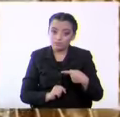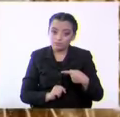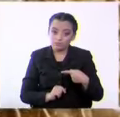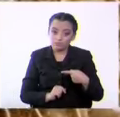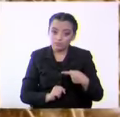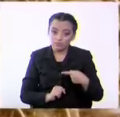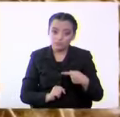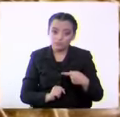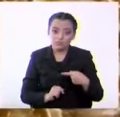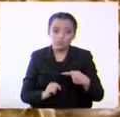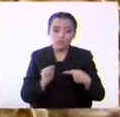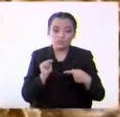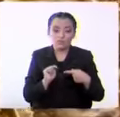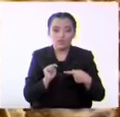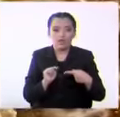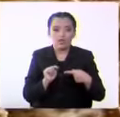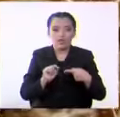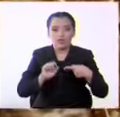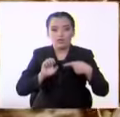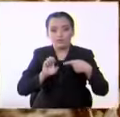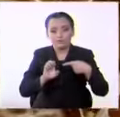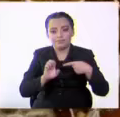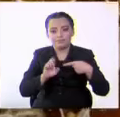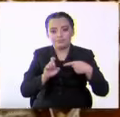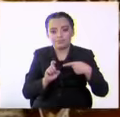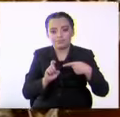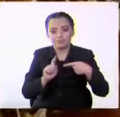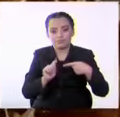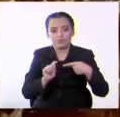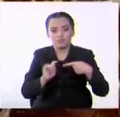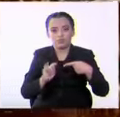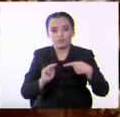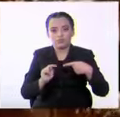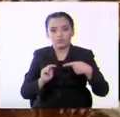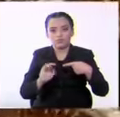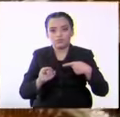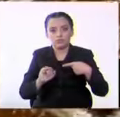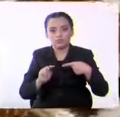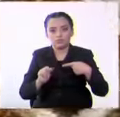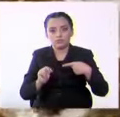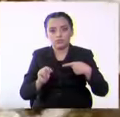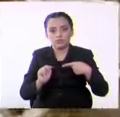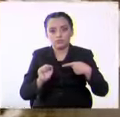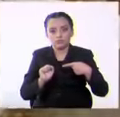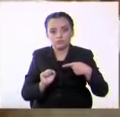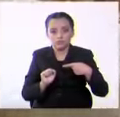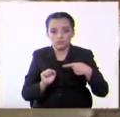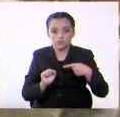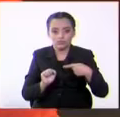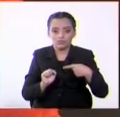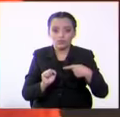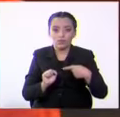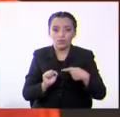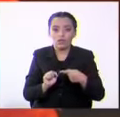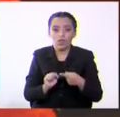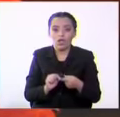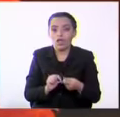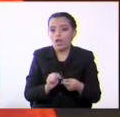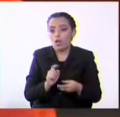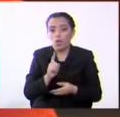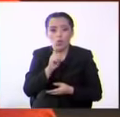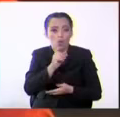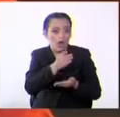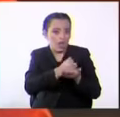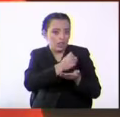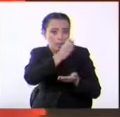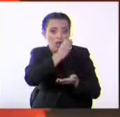extinción. ¿Qué es la extinción? Pues básicamente es la desaparición de una especie, de un hábitat, de un área o